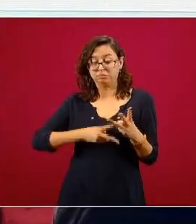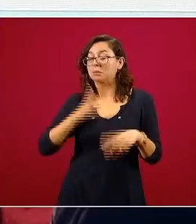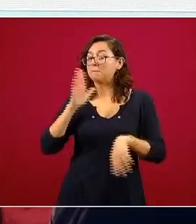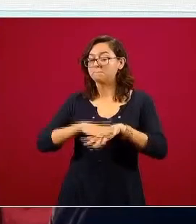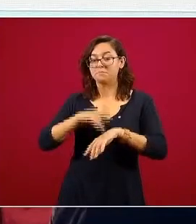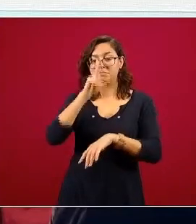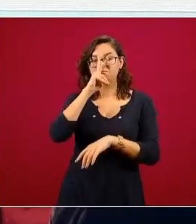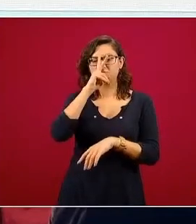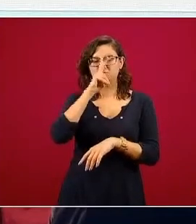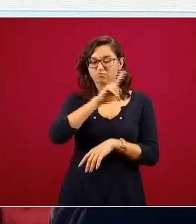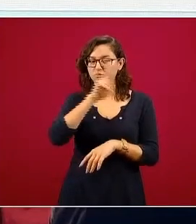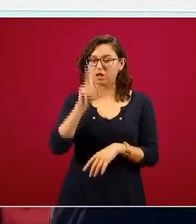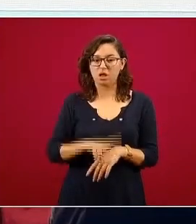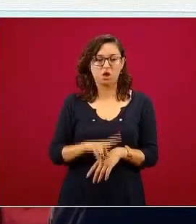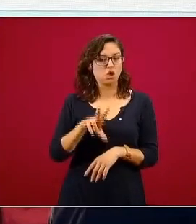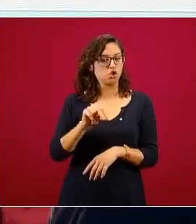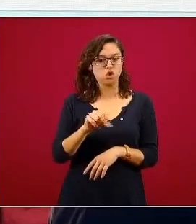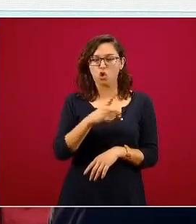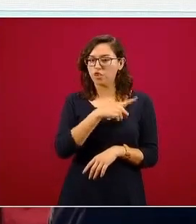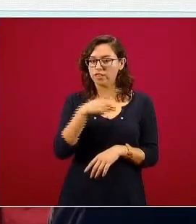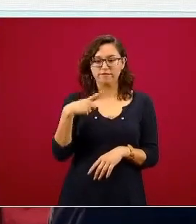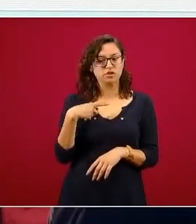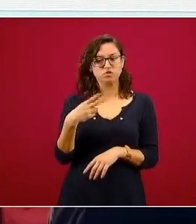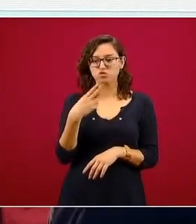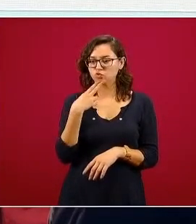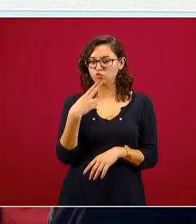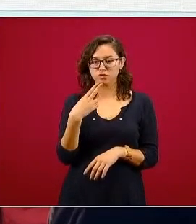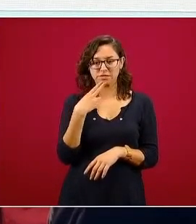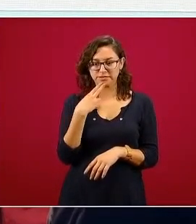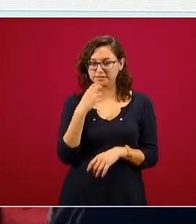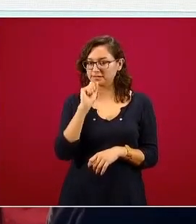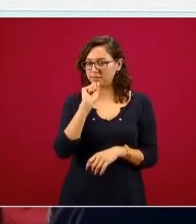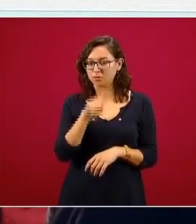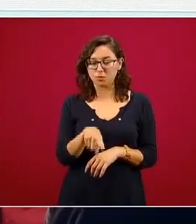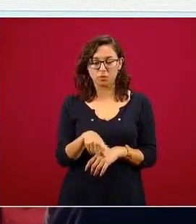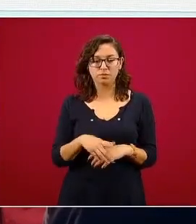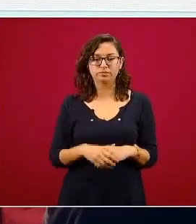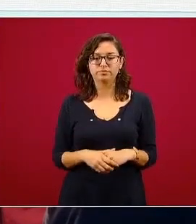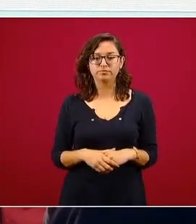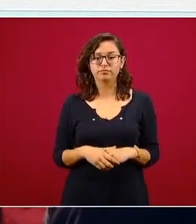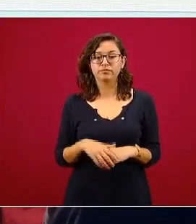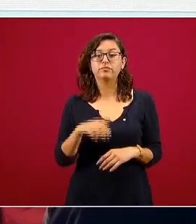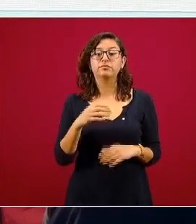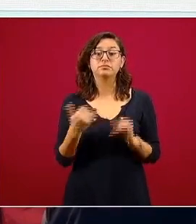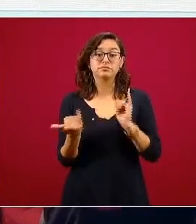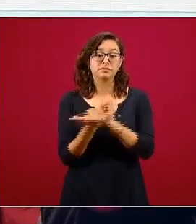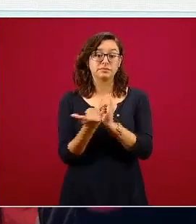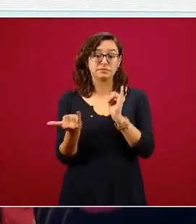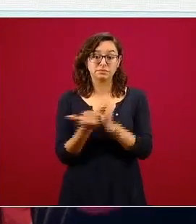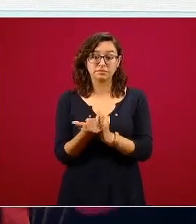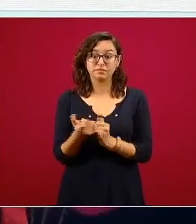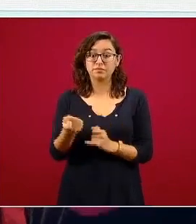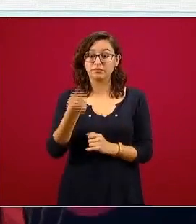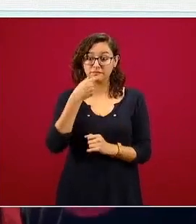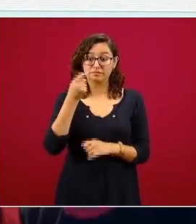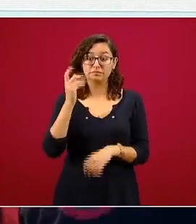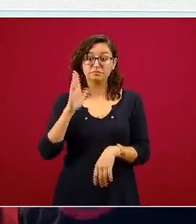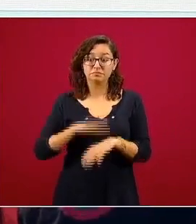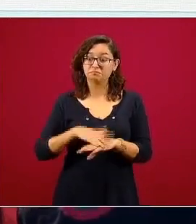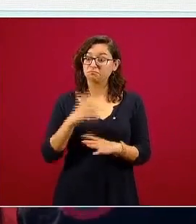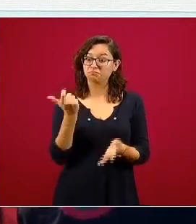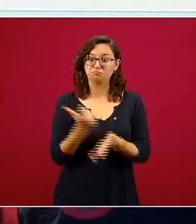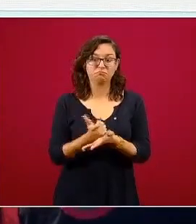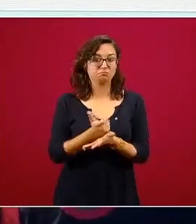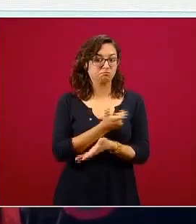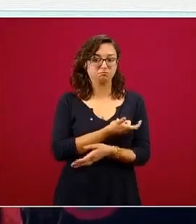No es un fármaco inocuo y además es un fármaco que tiene un costo muy elevado, es